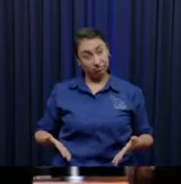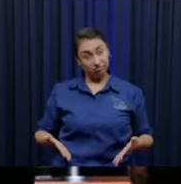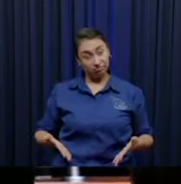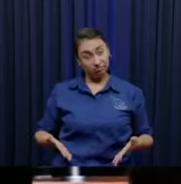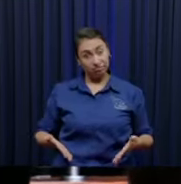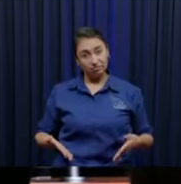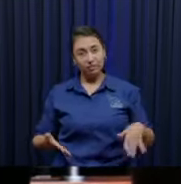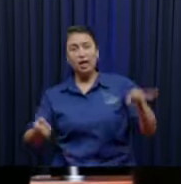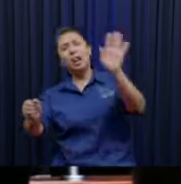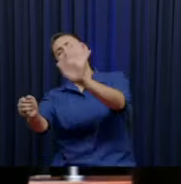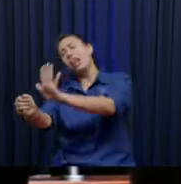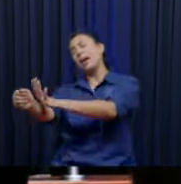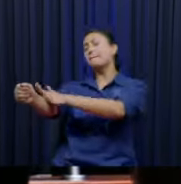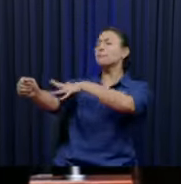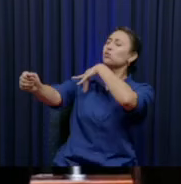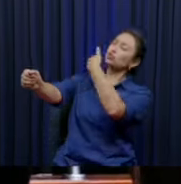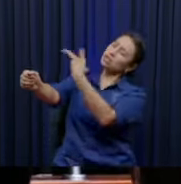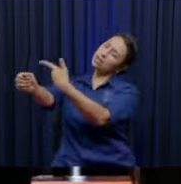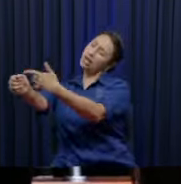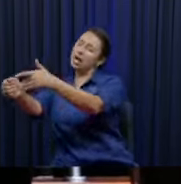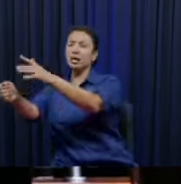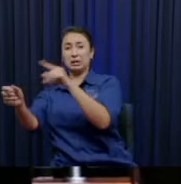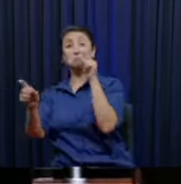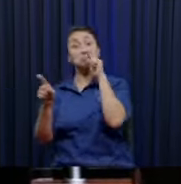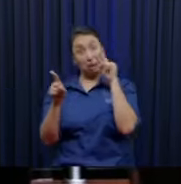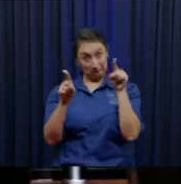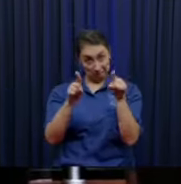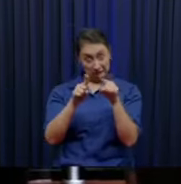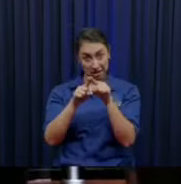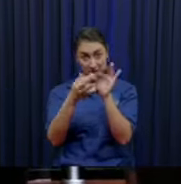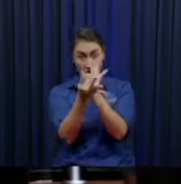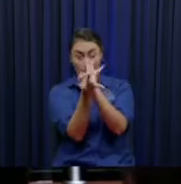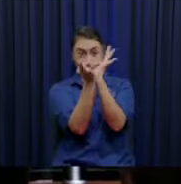La música nos transforma.